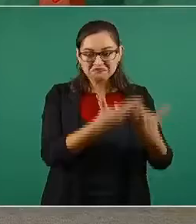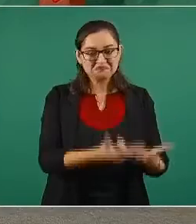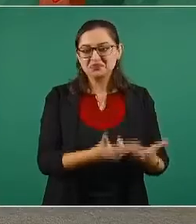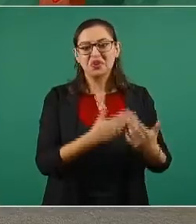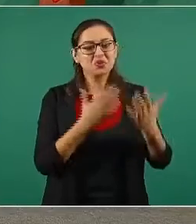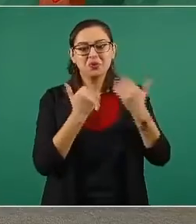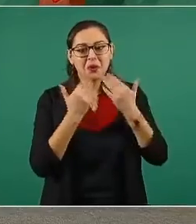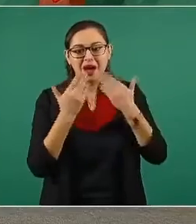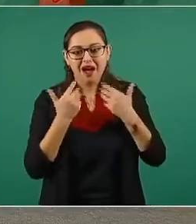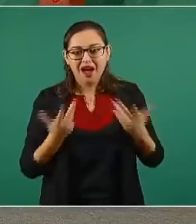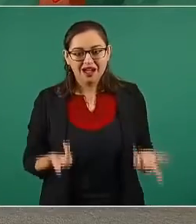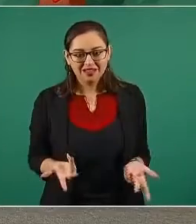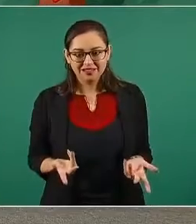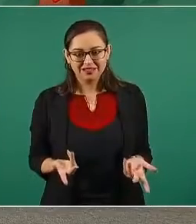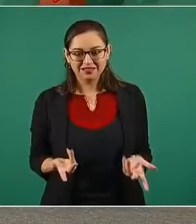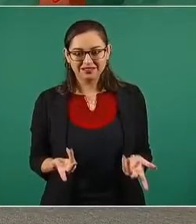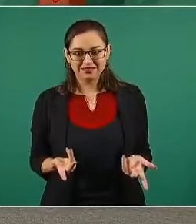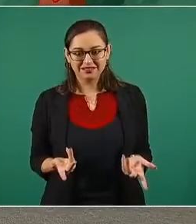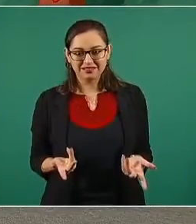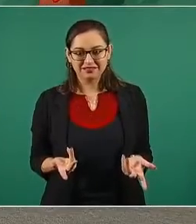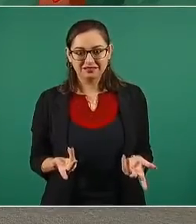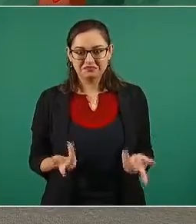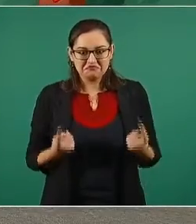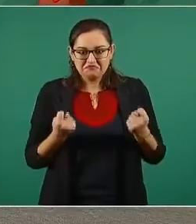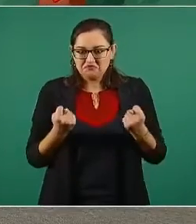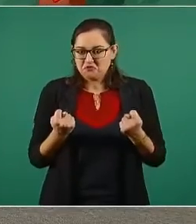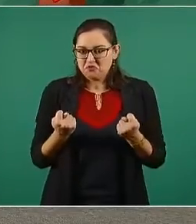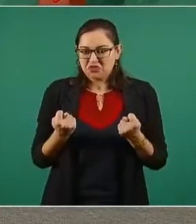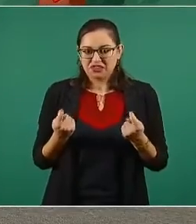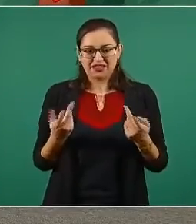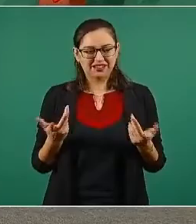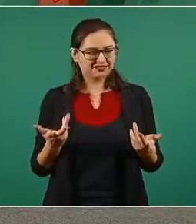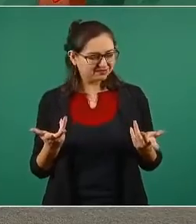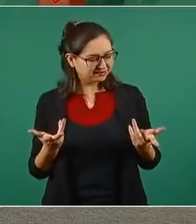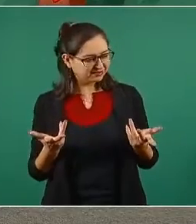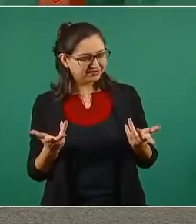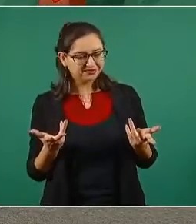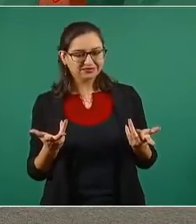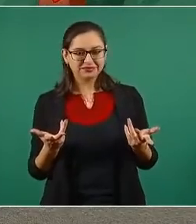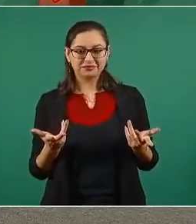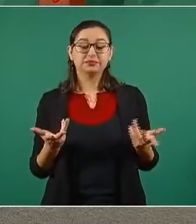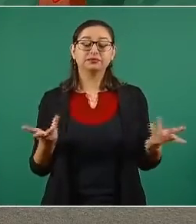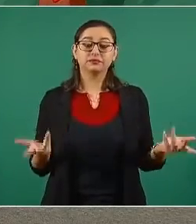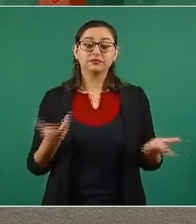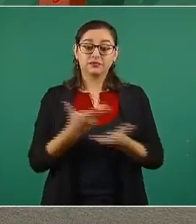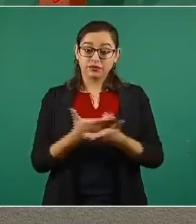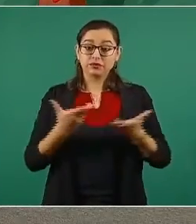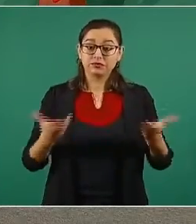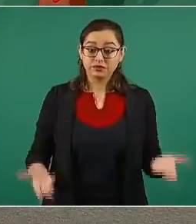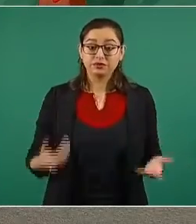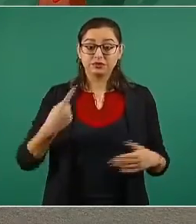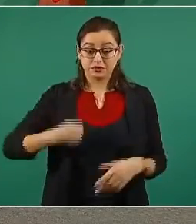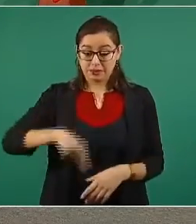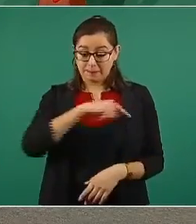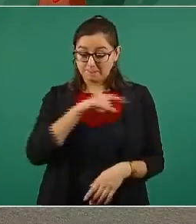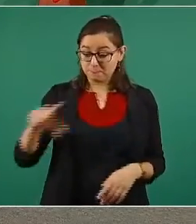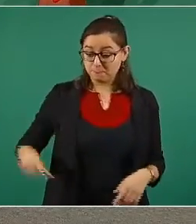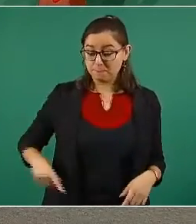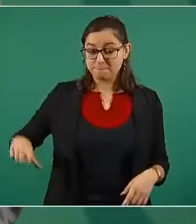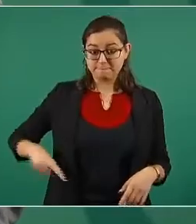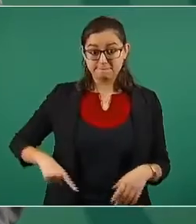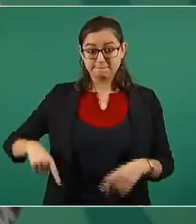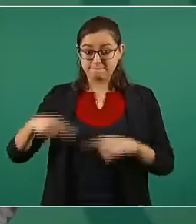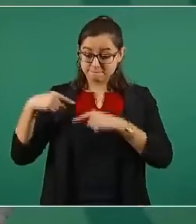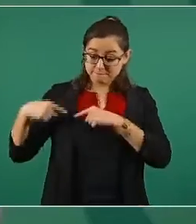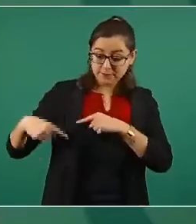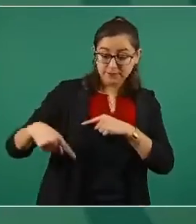Nosotros ahora hicimos el compromiso de no aumentar el precio de la energía eléctrica y lo estamos cumpliendo y lo vamos a cumplir